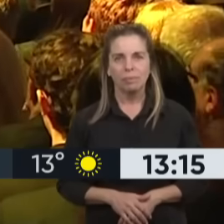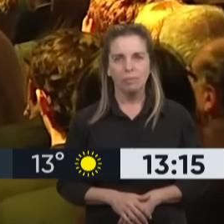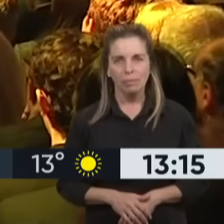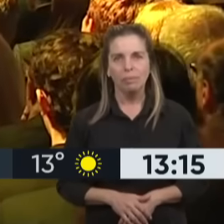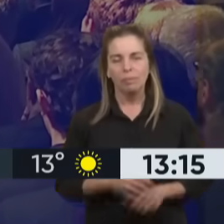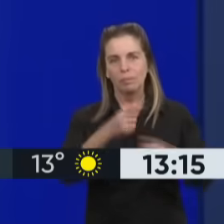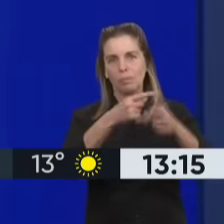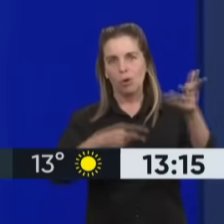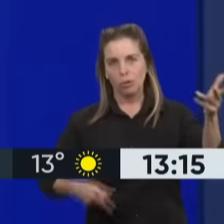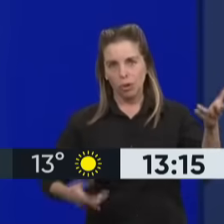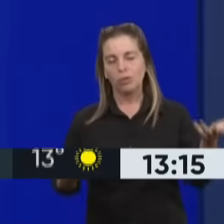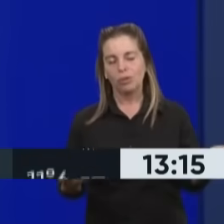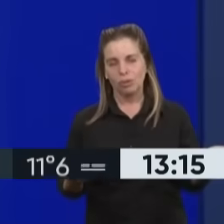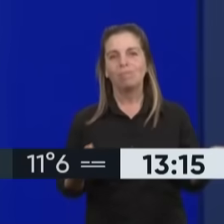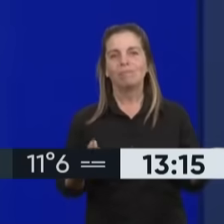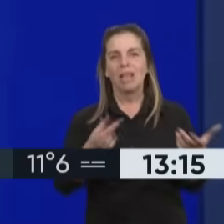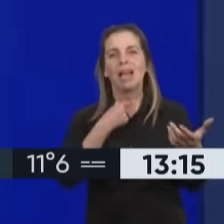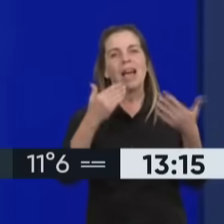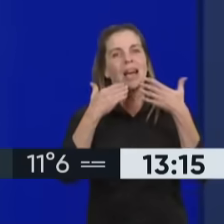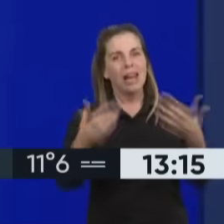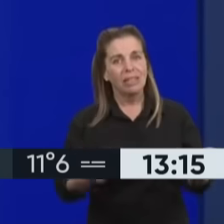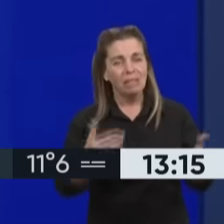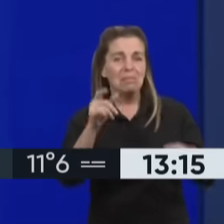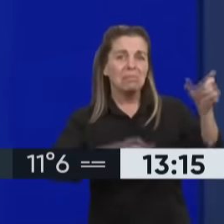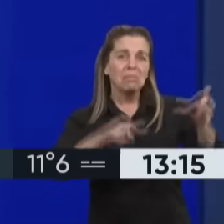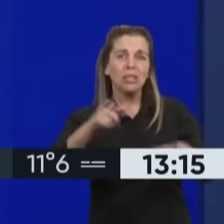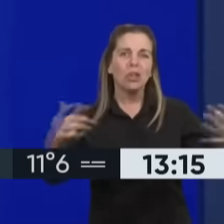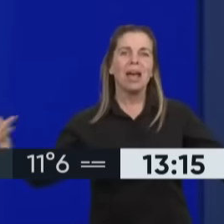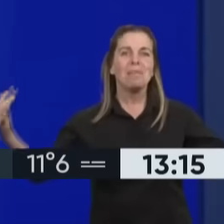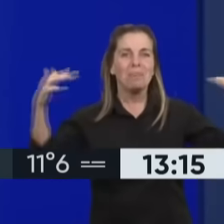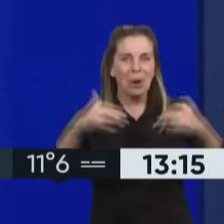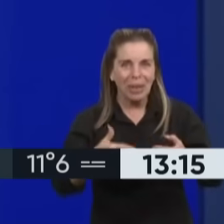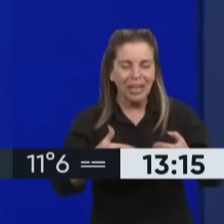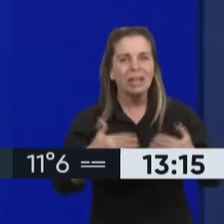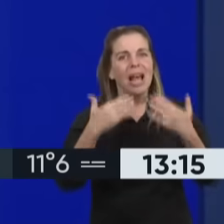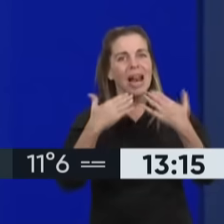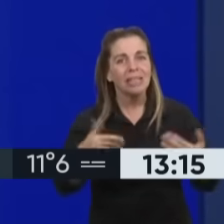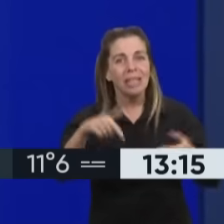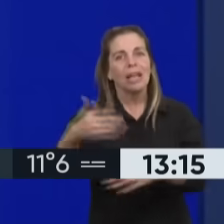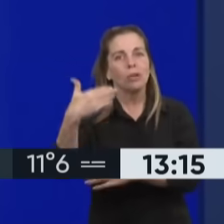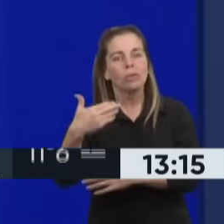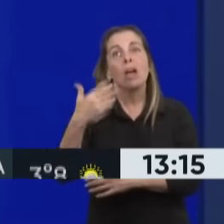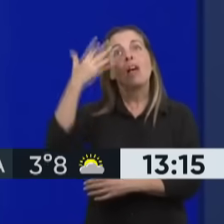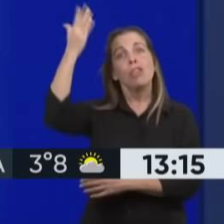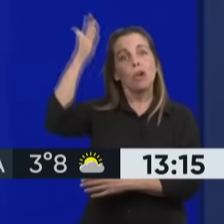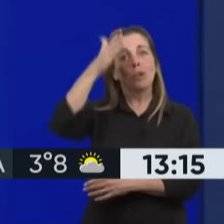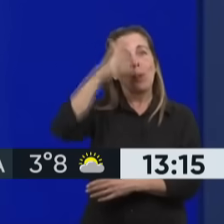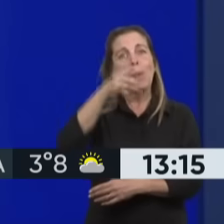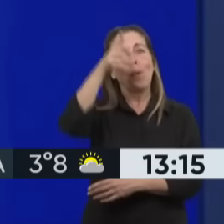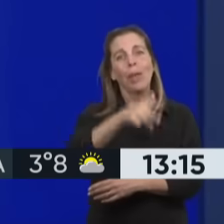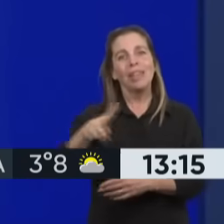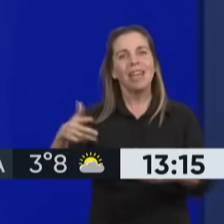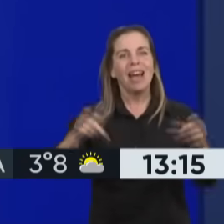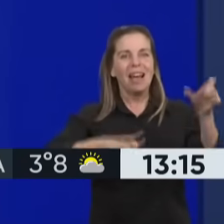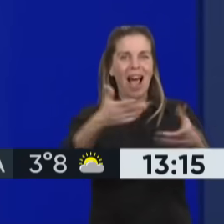Por todo esto quiero darle las gracias a todos los presentes por ser parte de esta conferencia. Que Dios bendiga a los argentinos, que